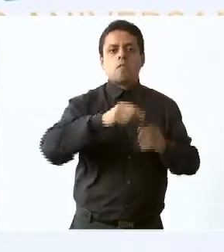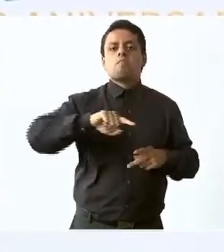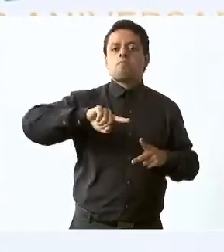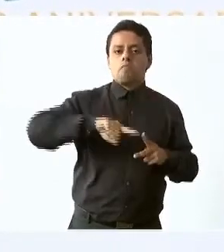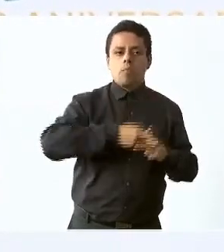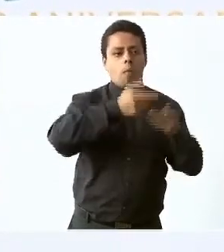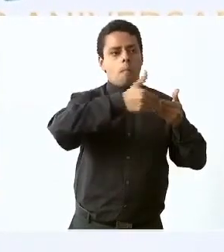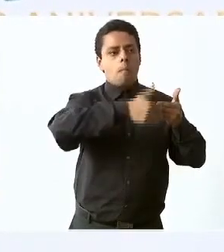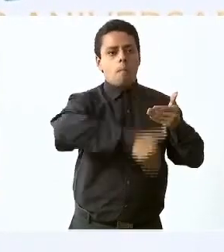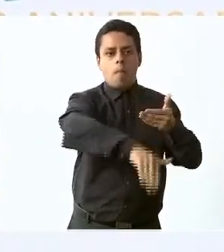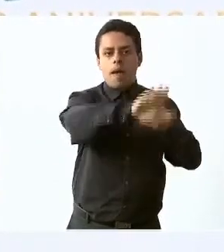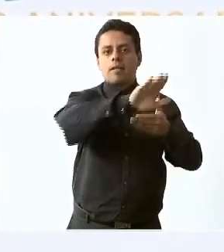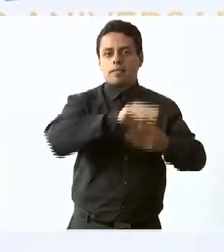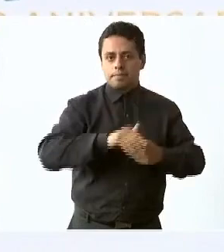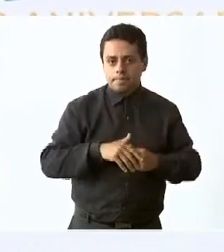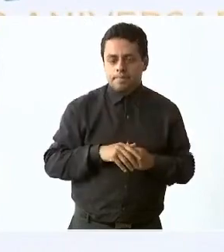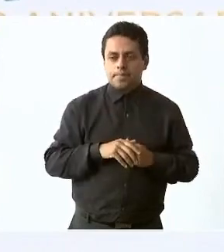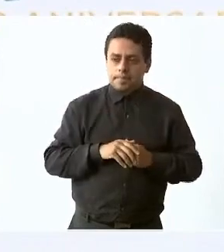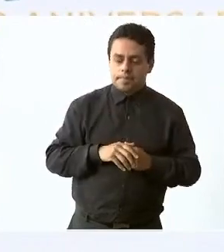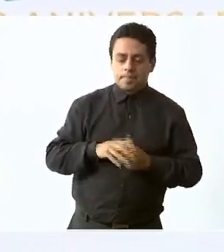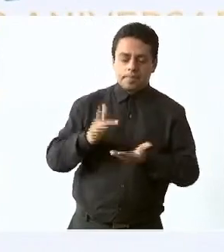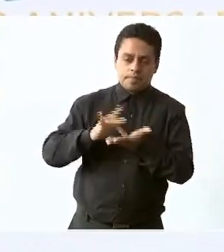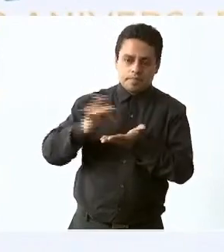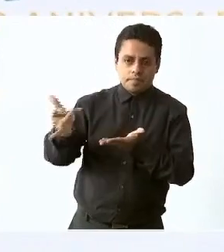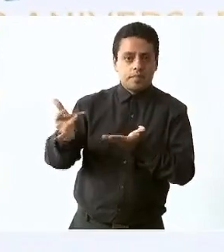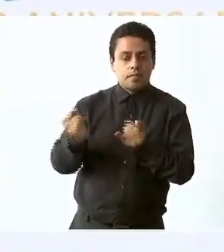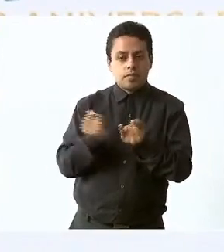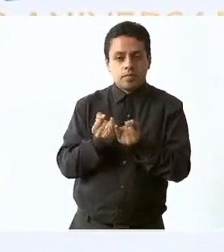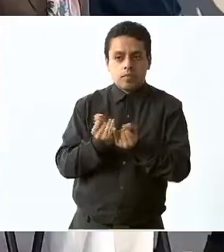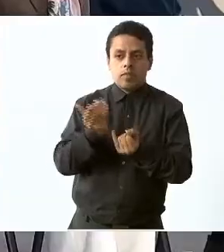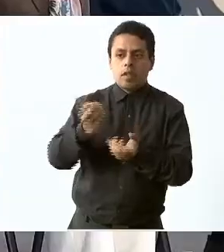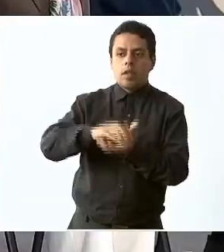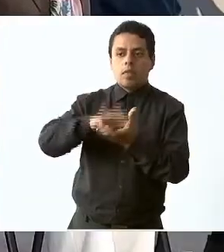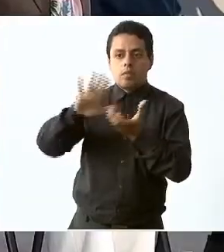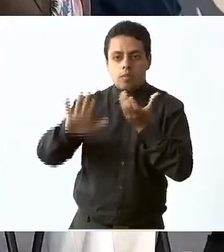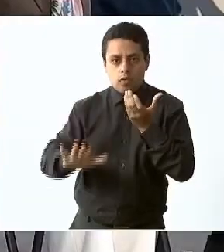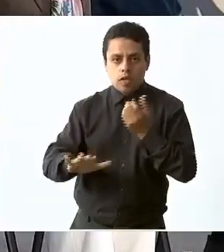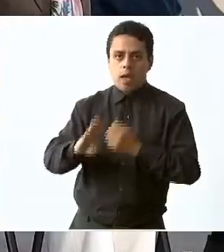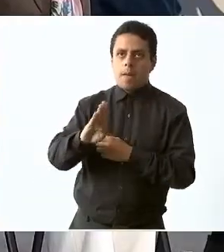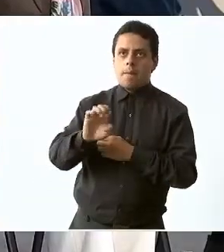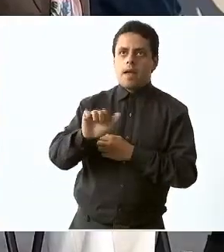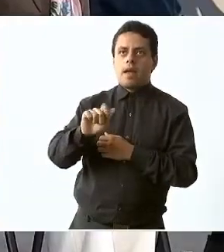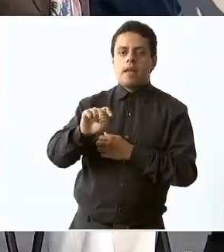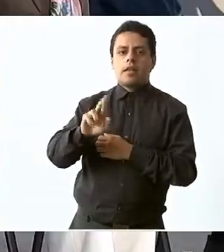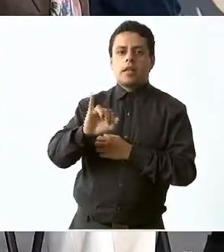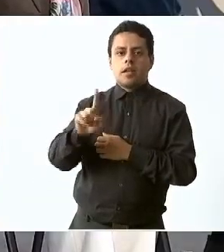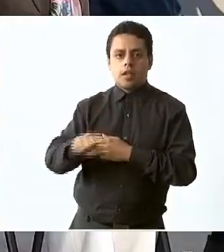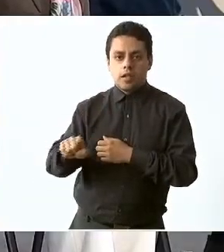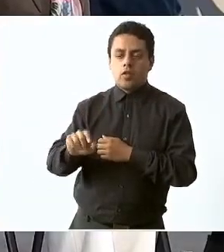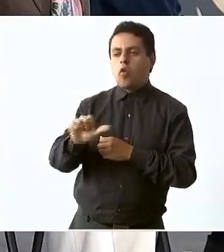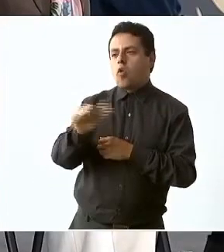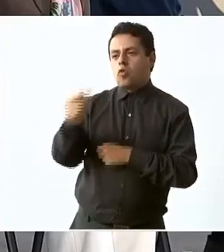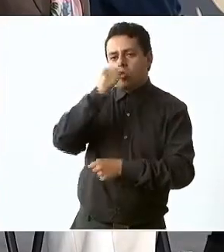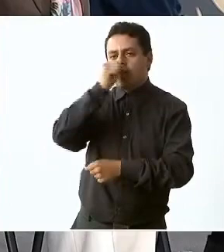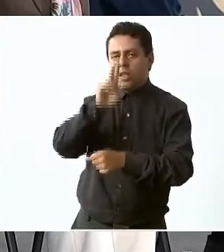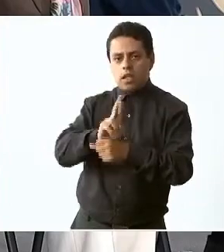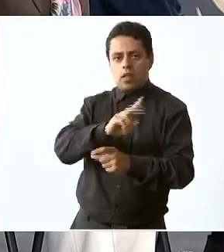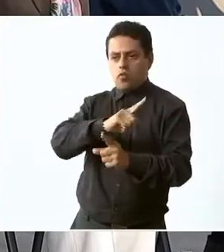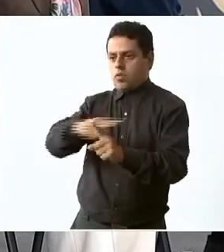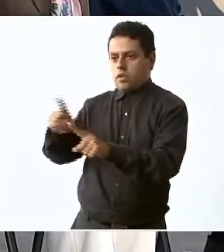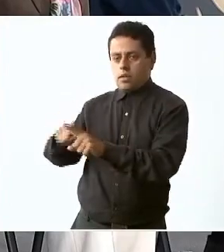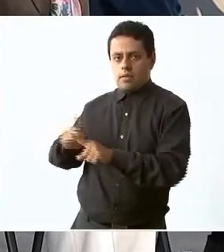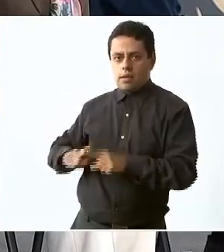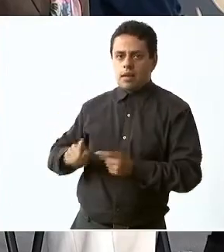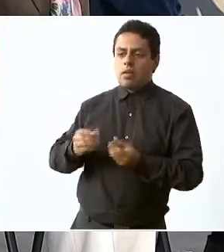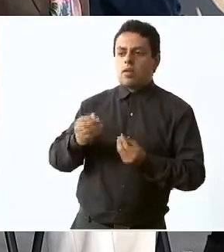Nacional. Saludo con respeto a la señora Beatriz Gutiérrez Müller y a las secretarias y secretarios de Estado